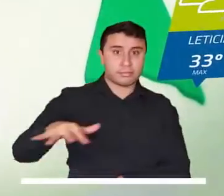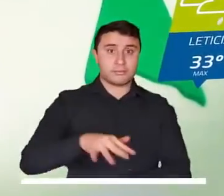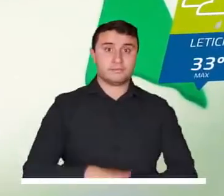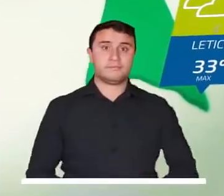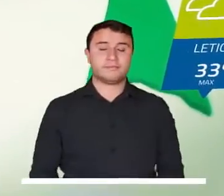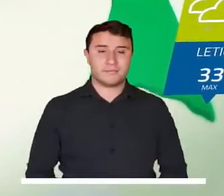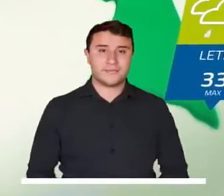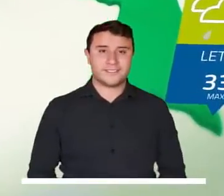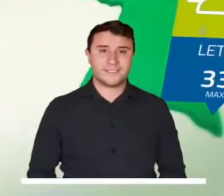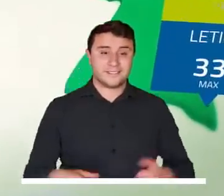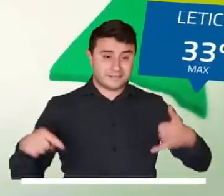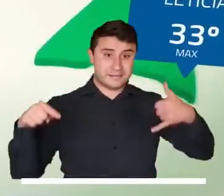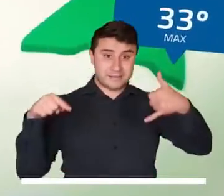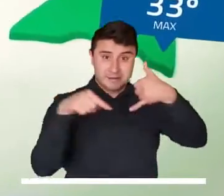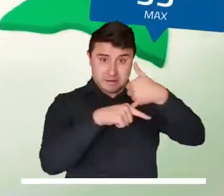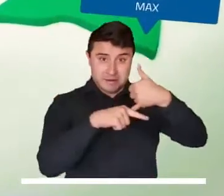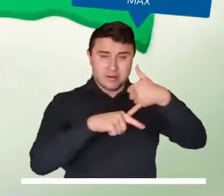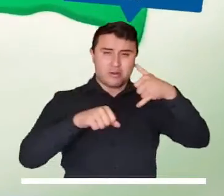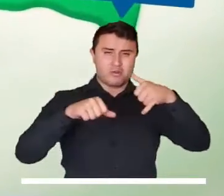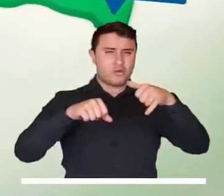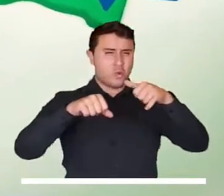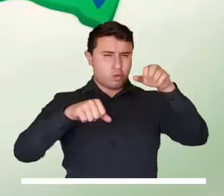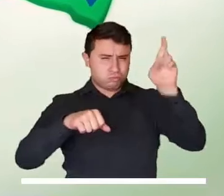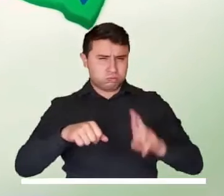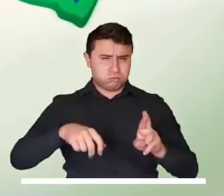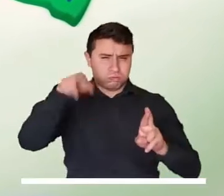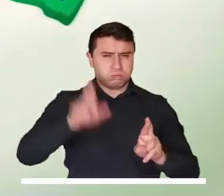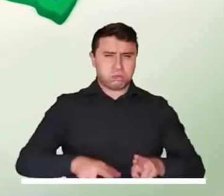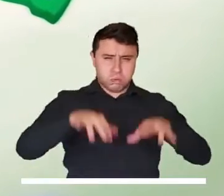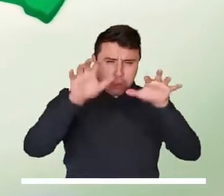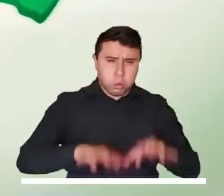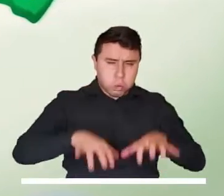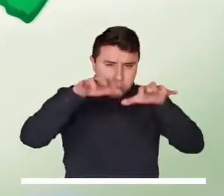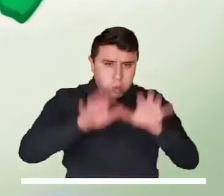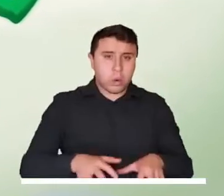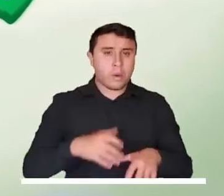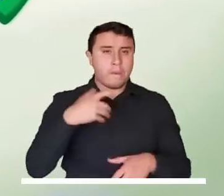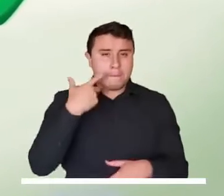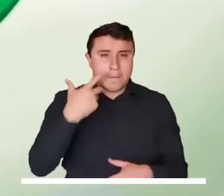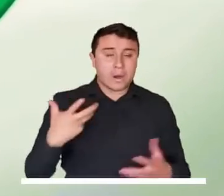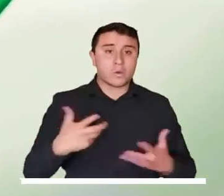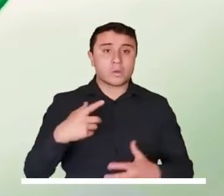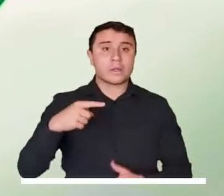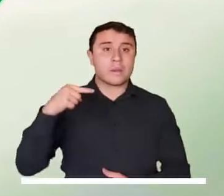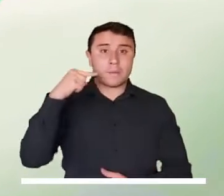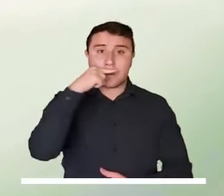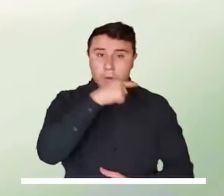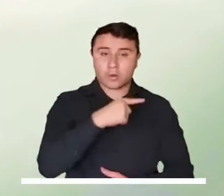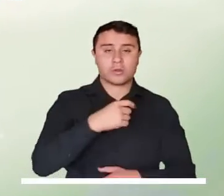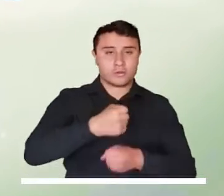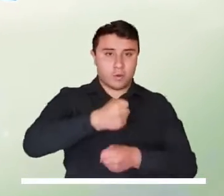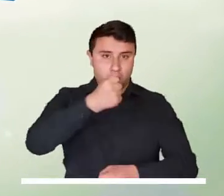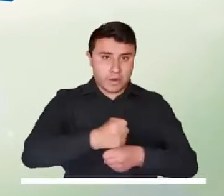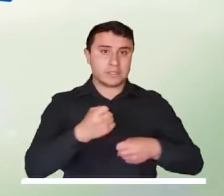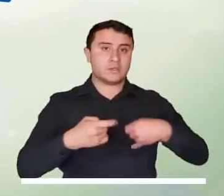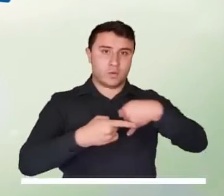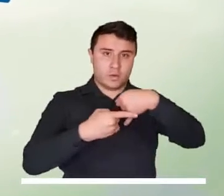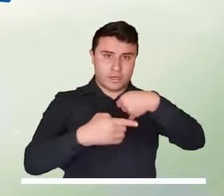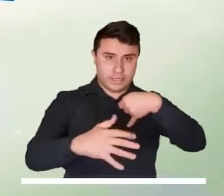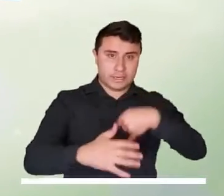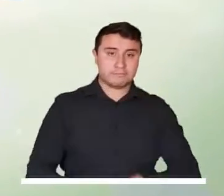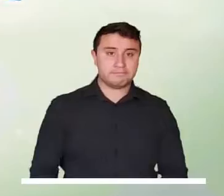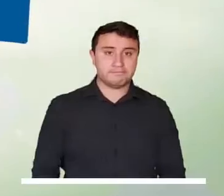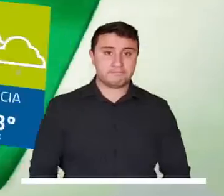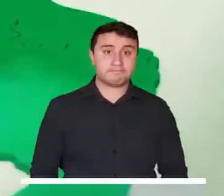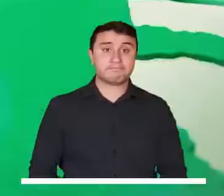Vichada. Las lluvias y las tormentas se tomarían algunos sectores del sur del país, especialmente en el oriente de Amazonas, así como en Vaupés